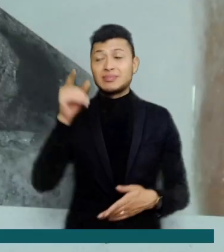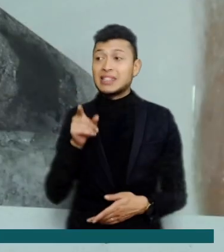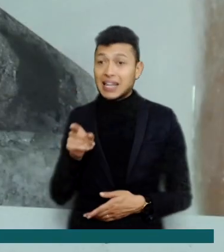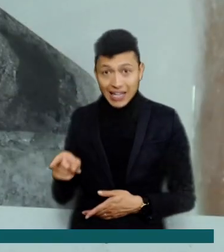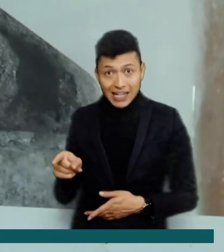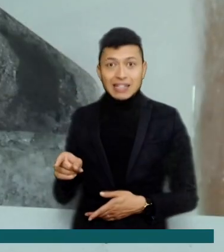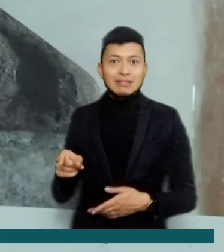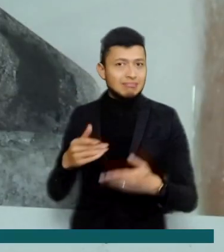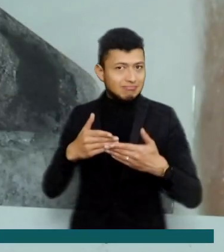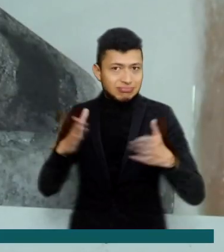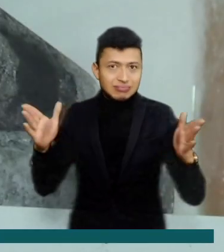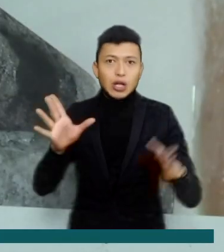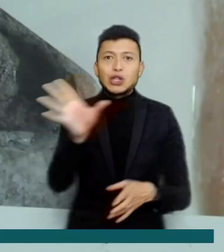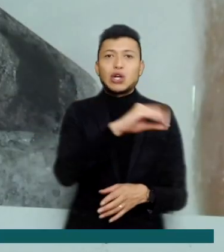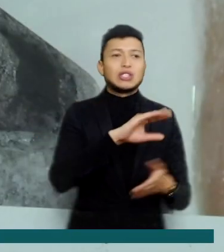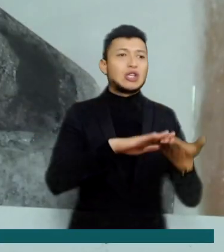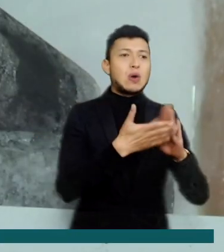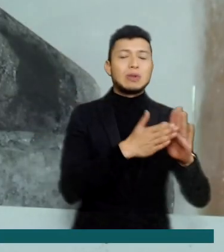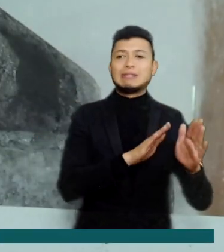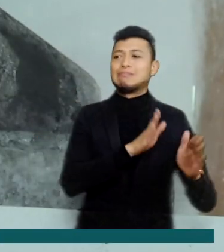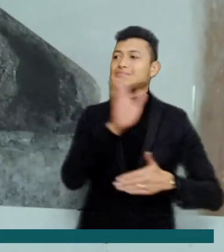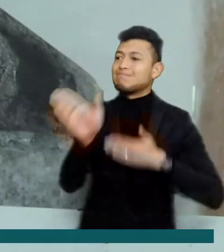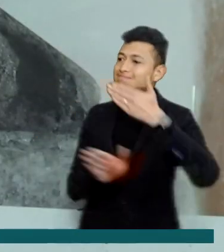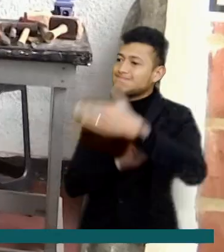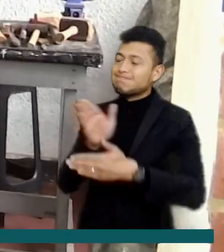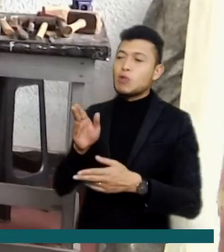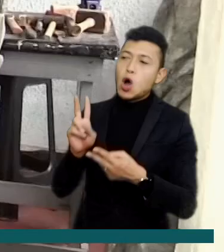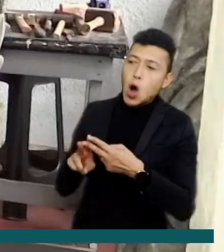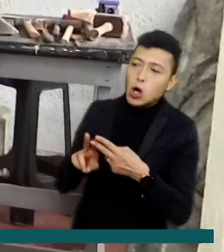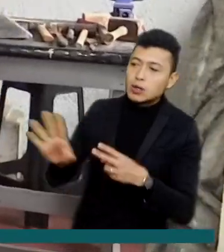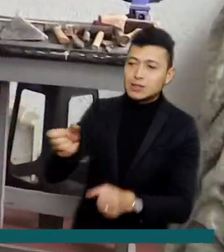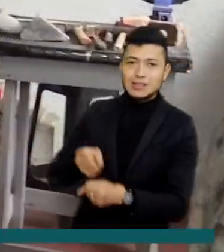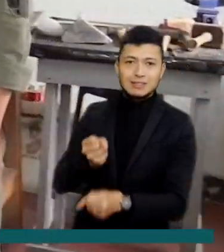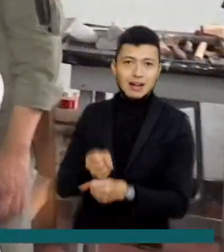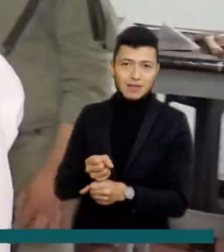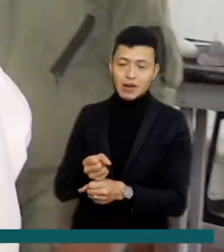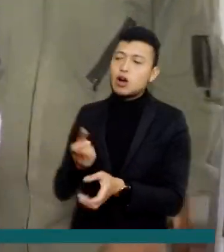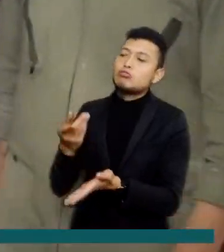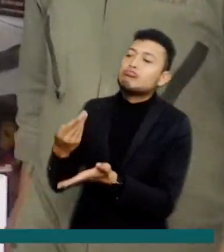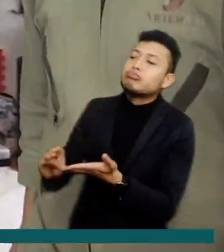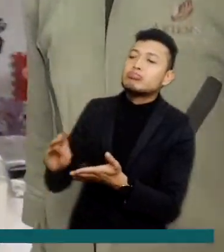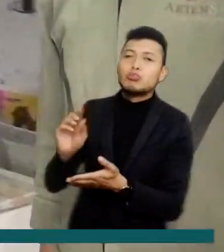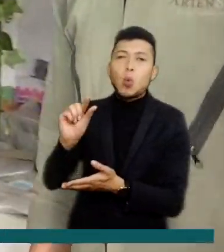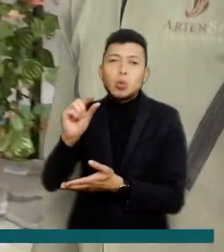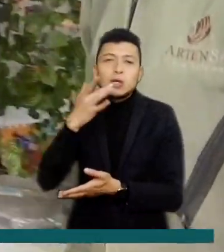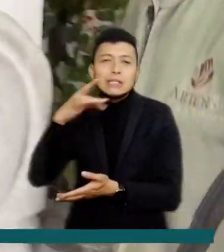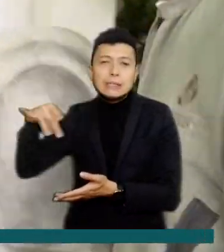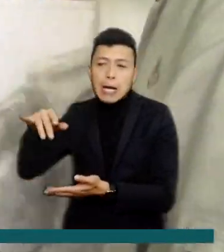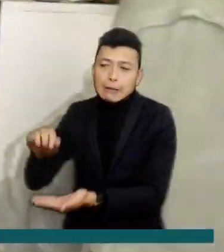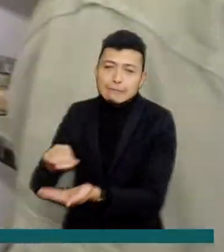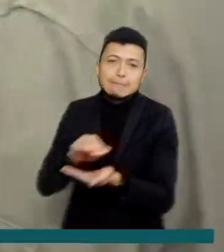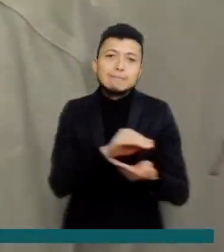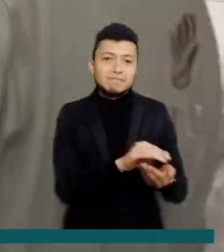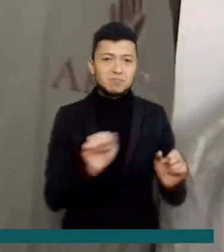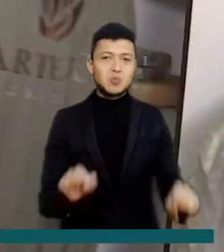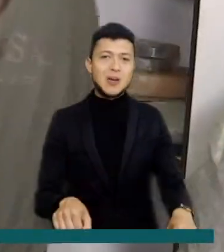puertas están abiertas para que todos los visitantes conozcan este oficio y lleven a casa un pedacito de sal.